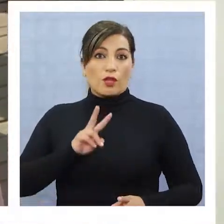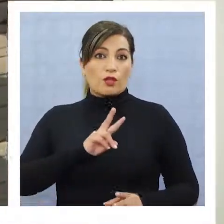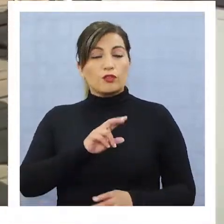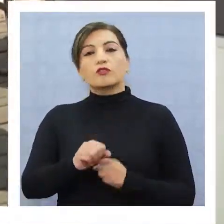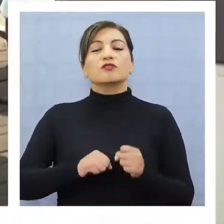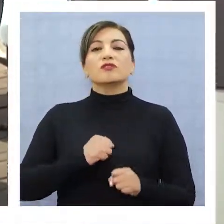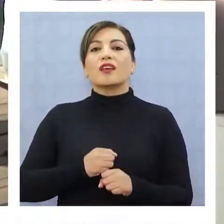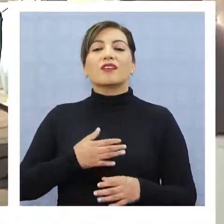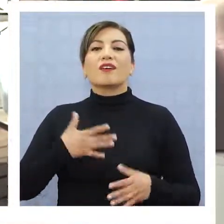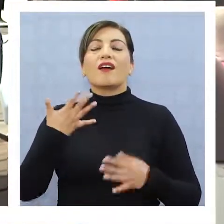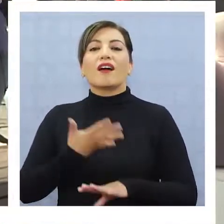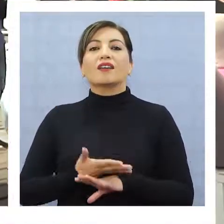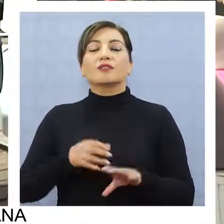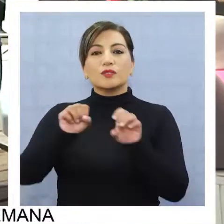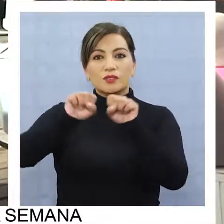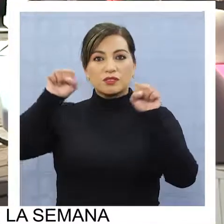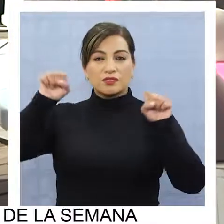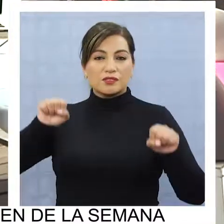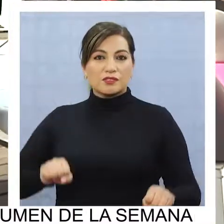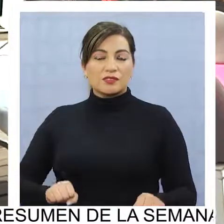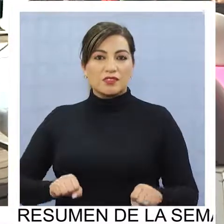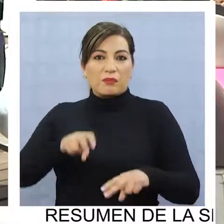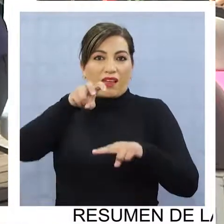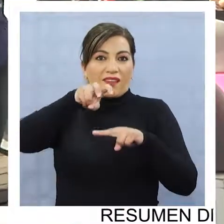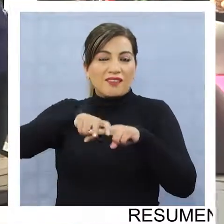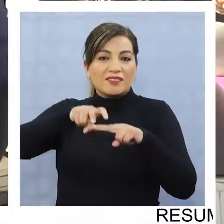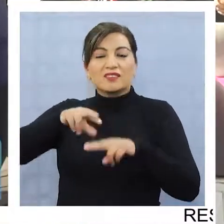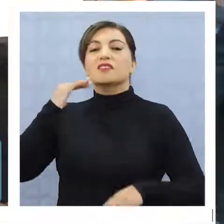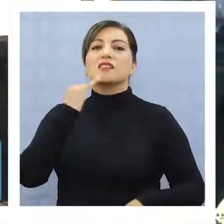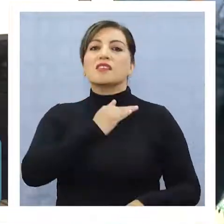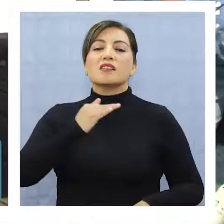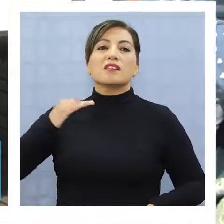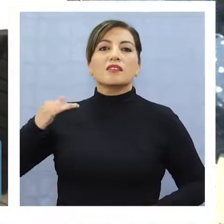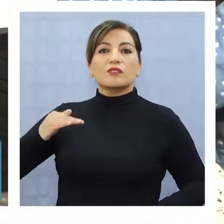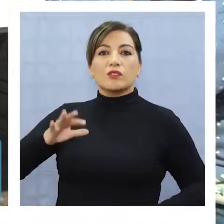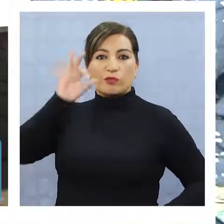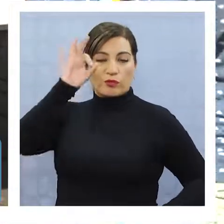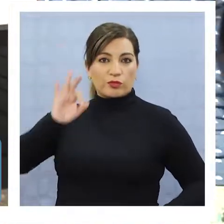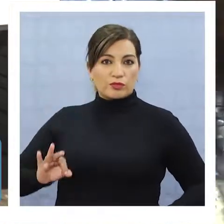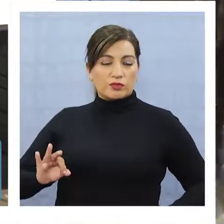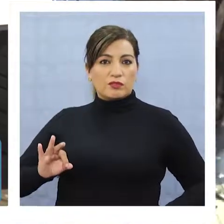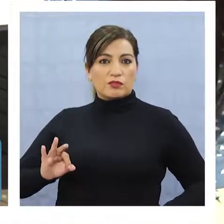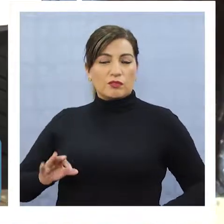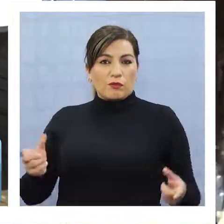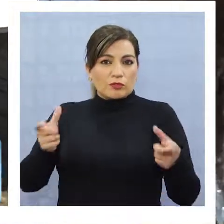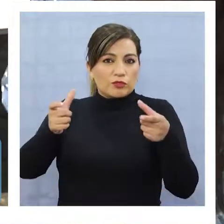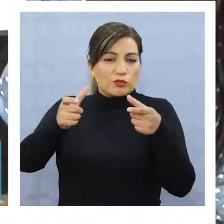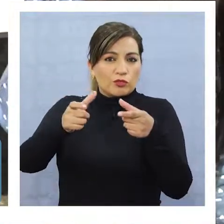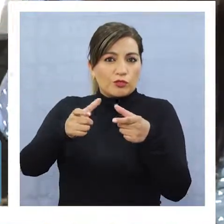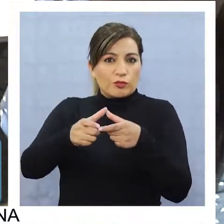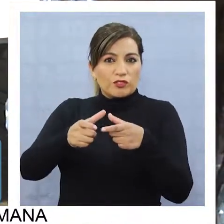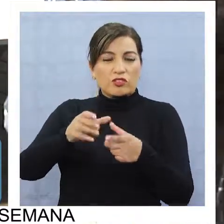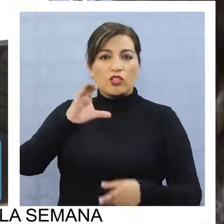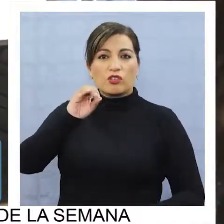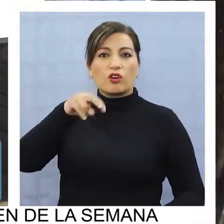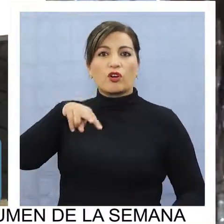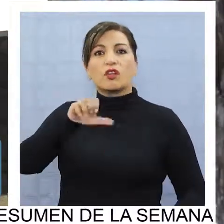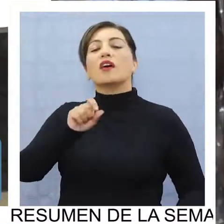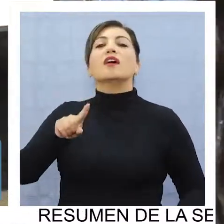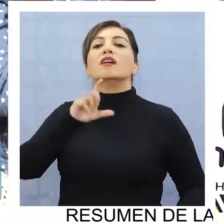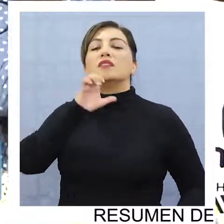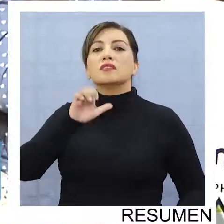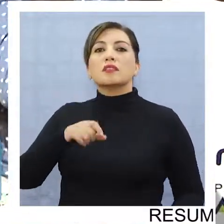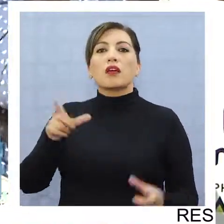A dos años de aplicación del sistema de retención infantil, según cifras de la Comisión Nacional de Seguridad de Tránsito, CONACET,